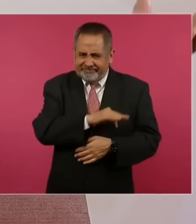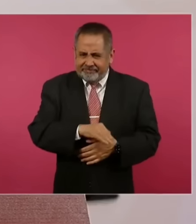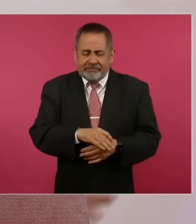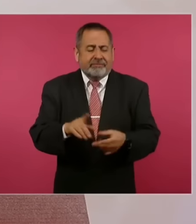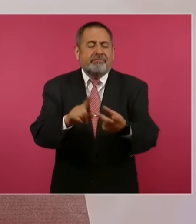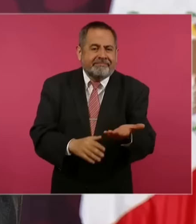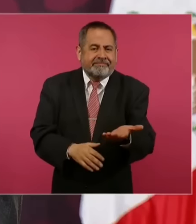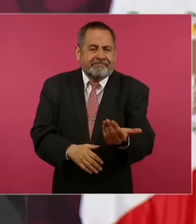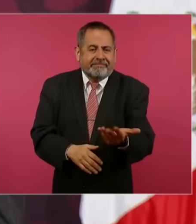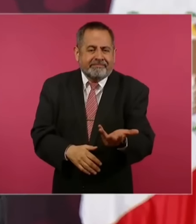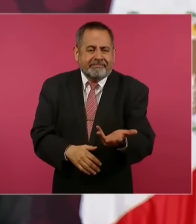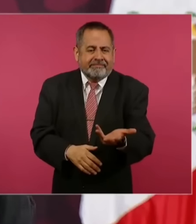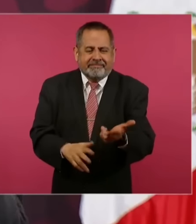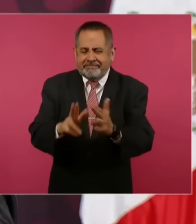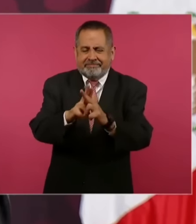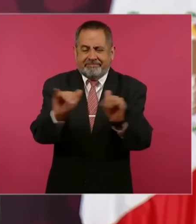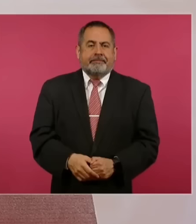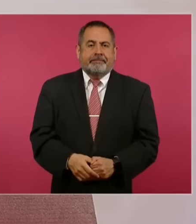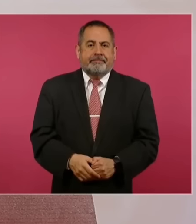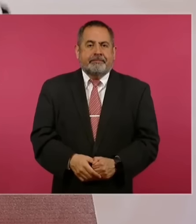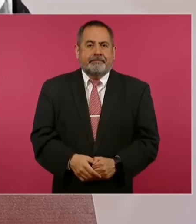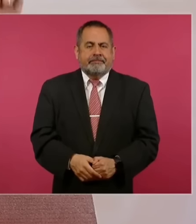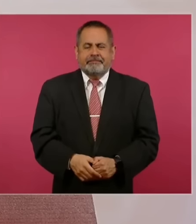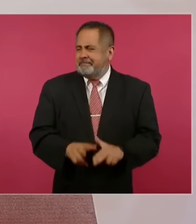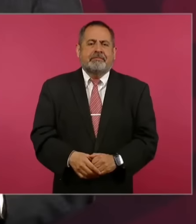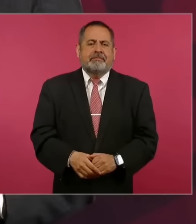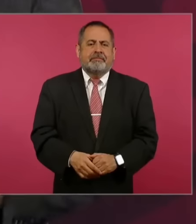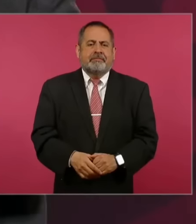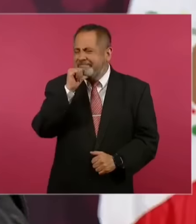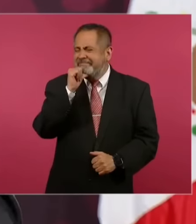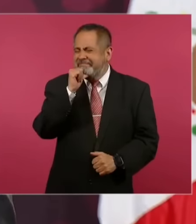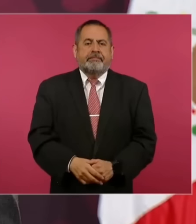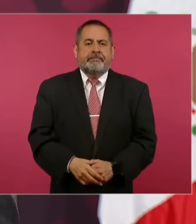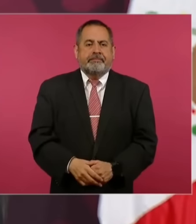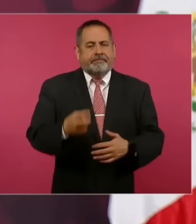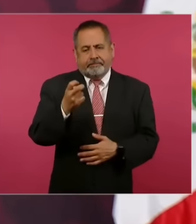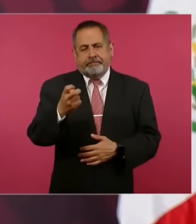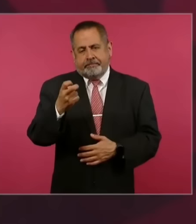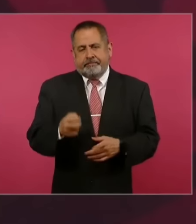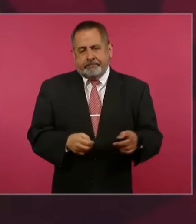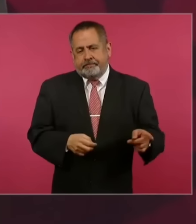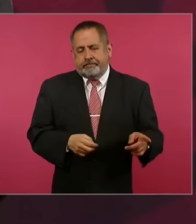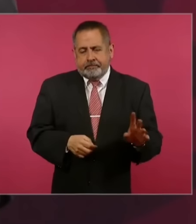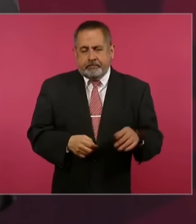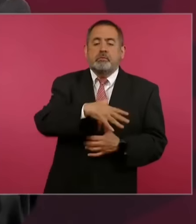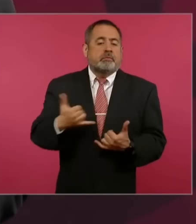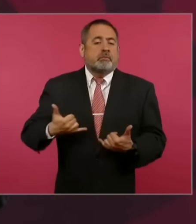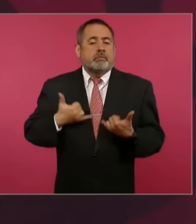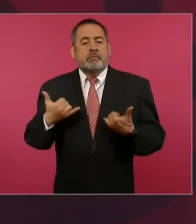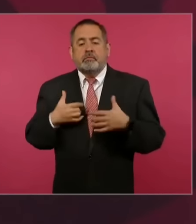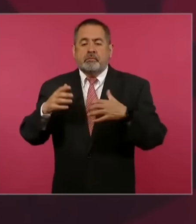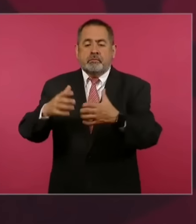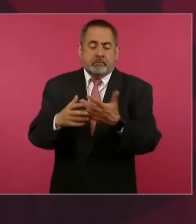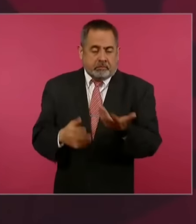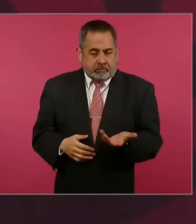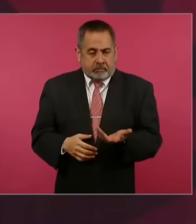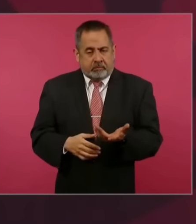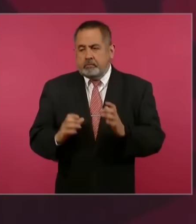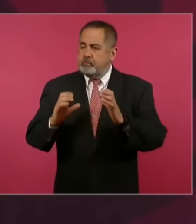pruebas? Ninguna, ninguna, nada. Por eso yo le digo a los jóvenes,